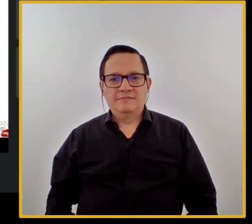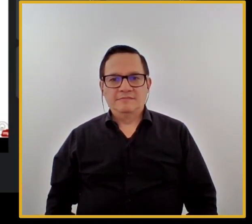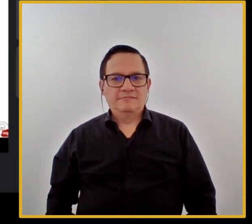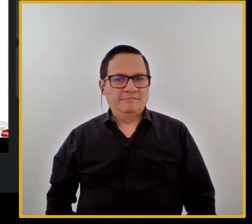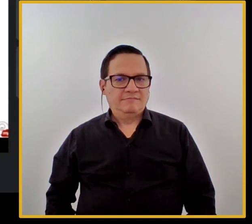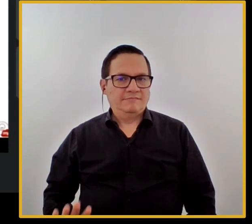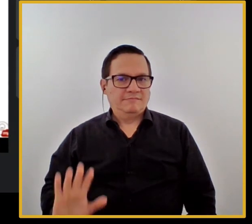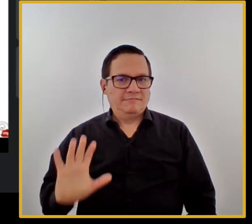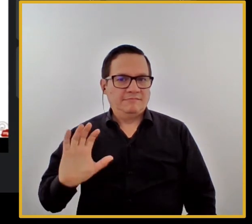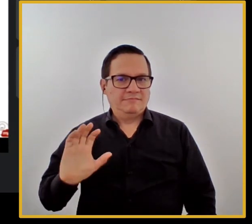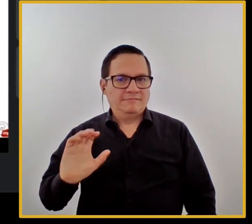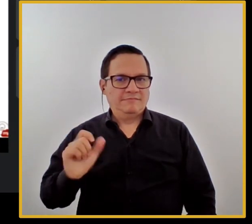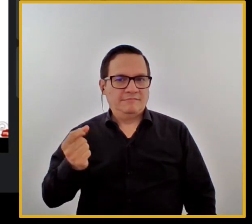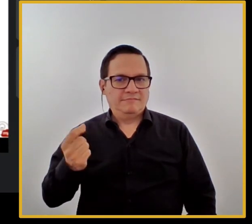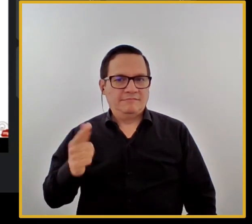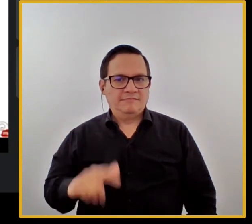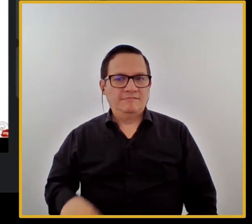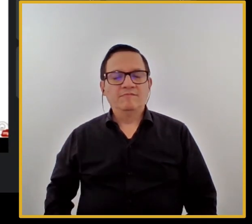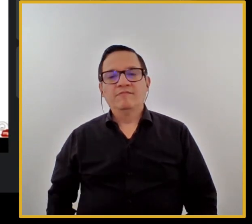¿Sí?